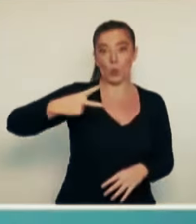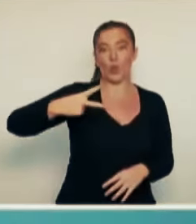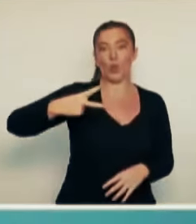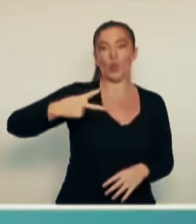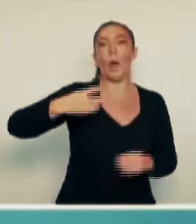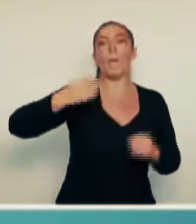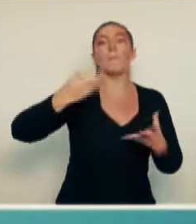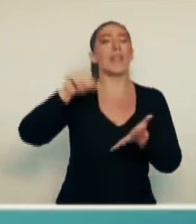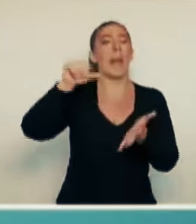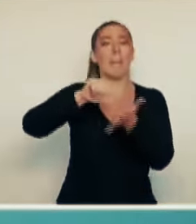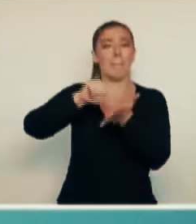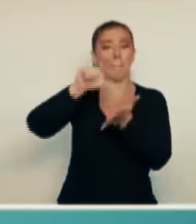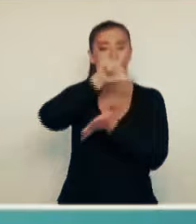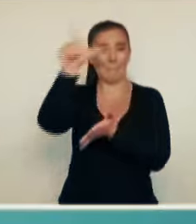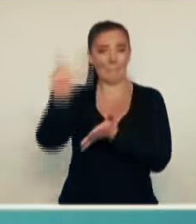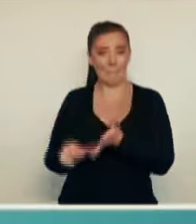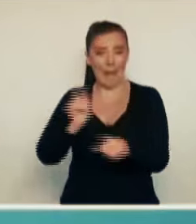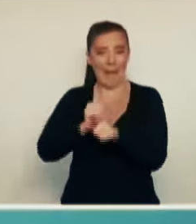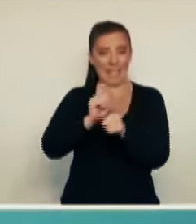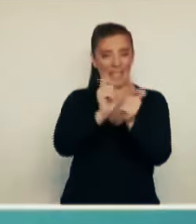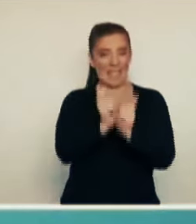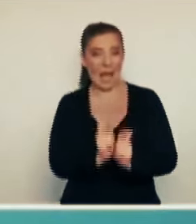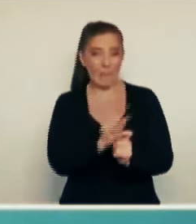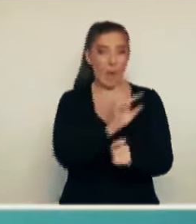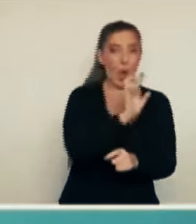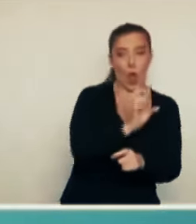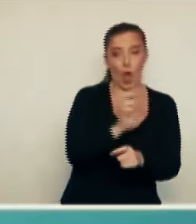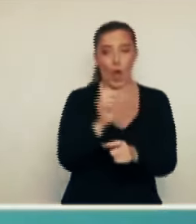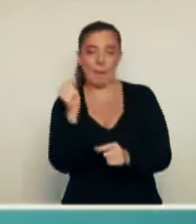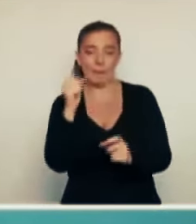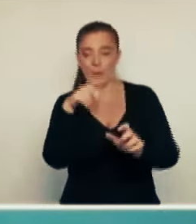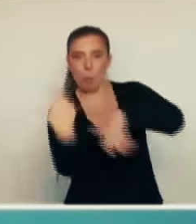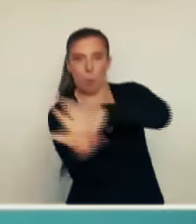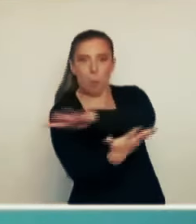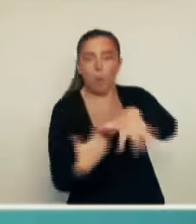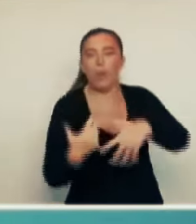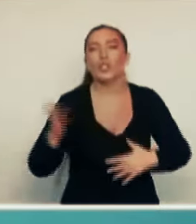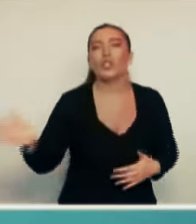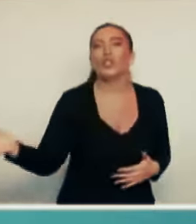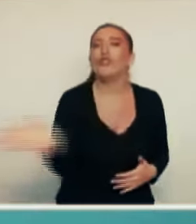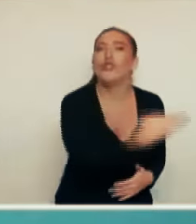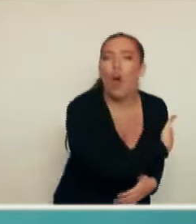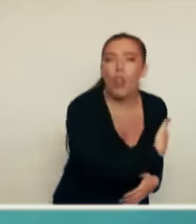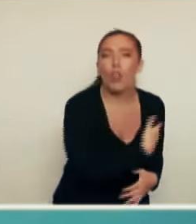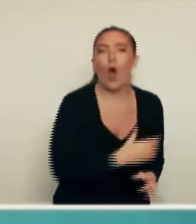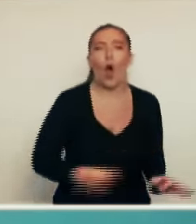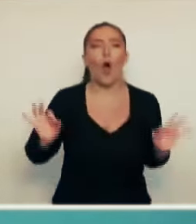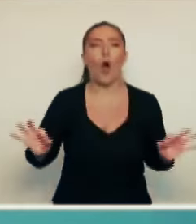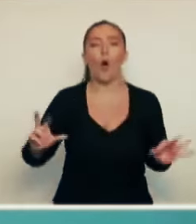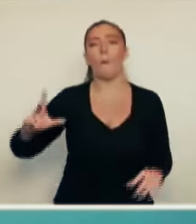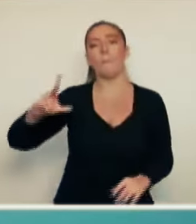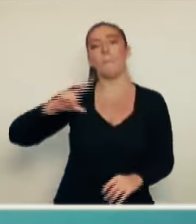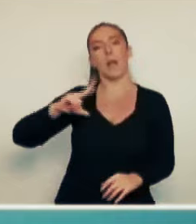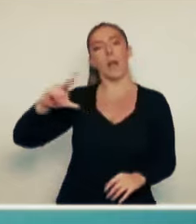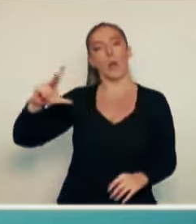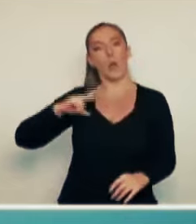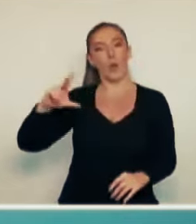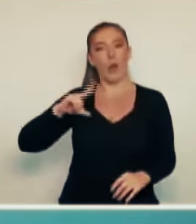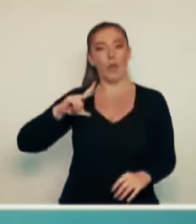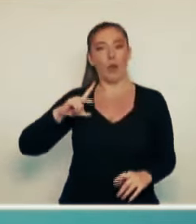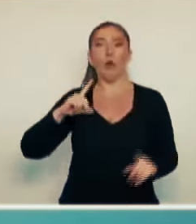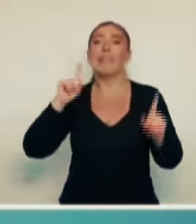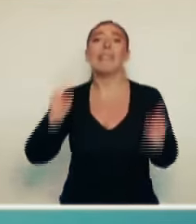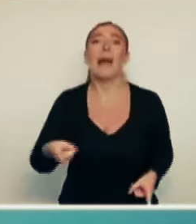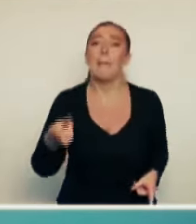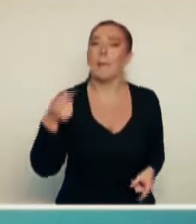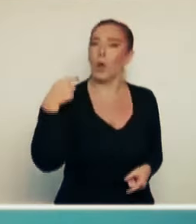el país, la convertibilidad un año antes, todo era privado, hasta las